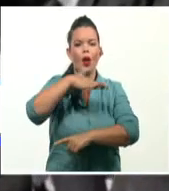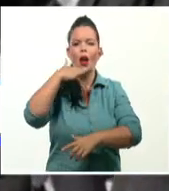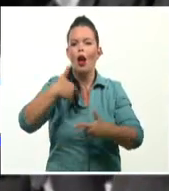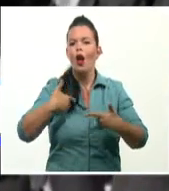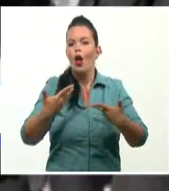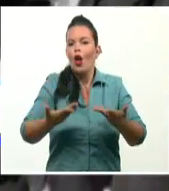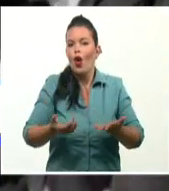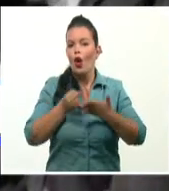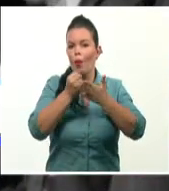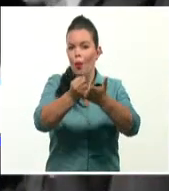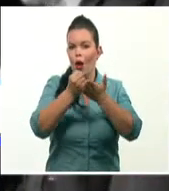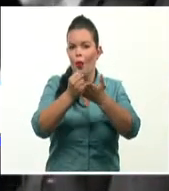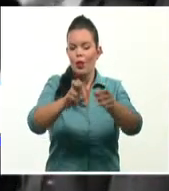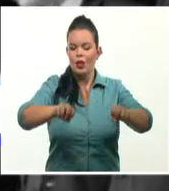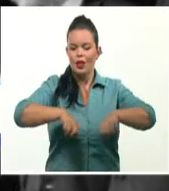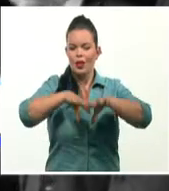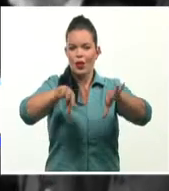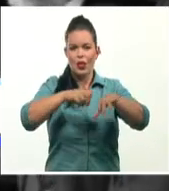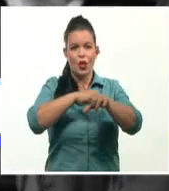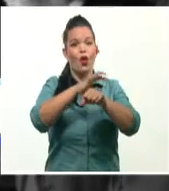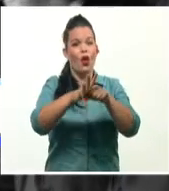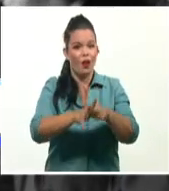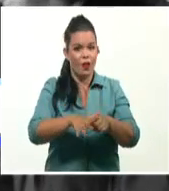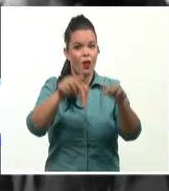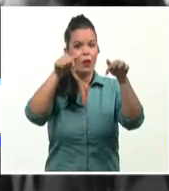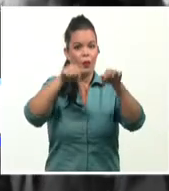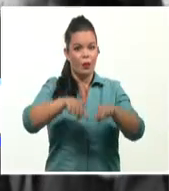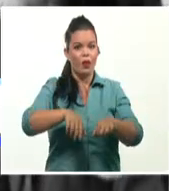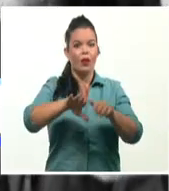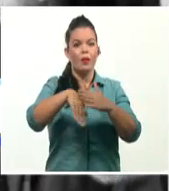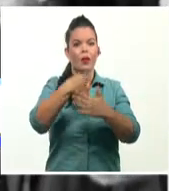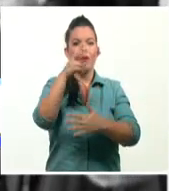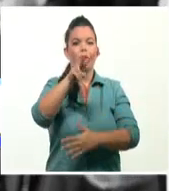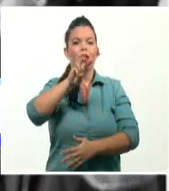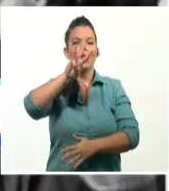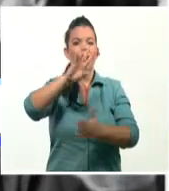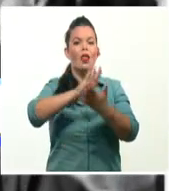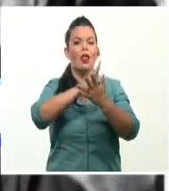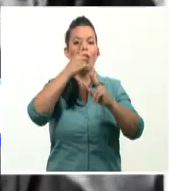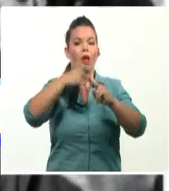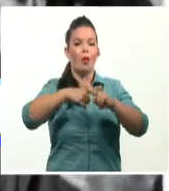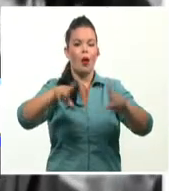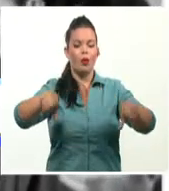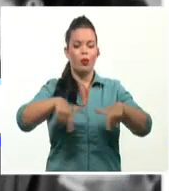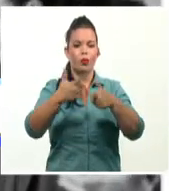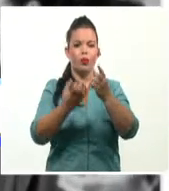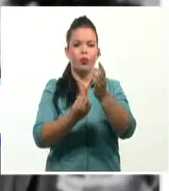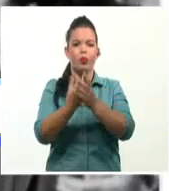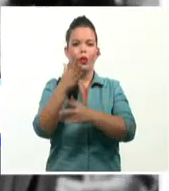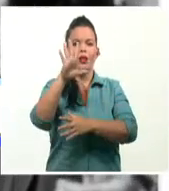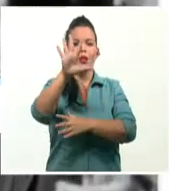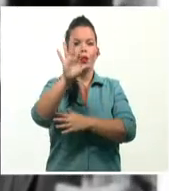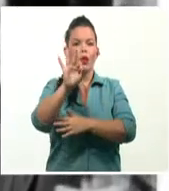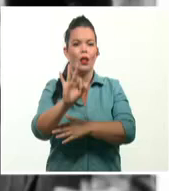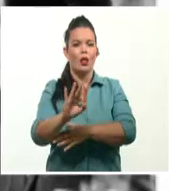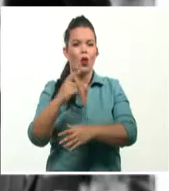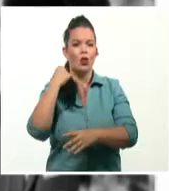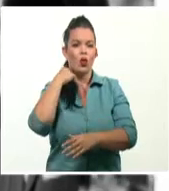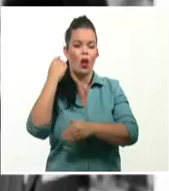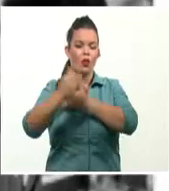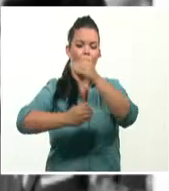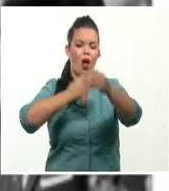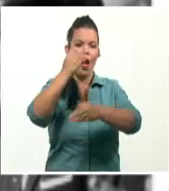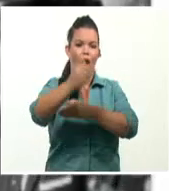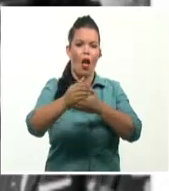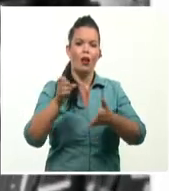como la actual pandemia. Este 23 de mayo se cumplen 58 años del inicio de la colaboración médica